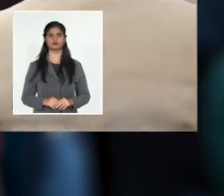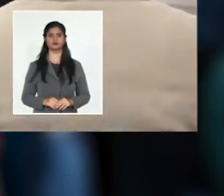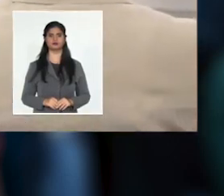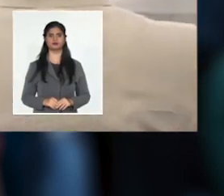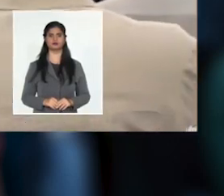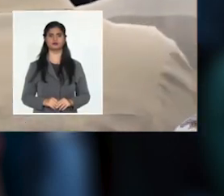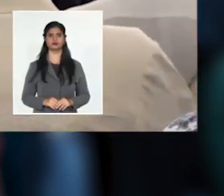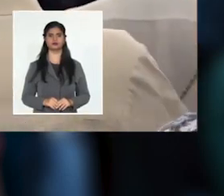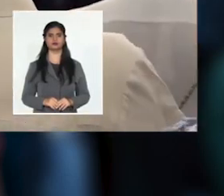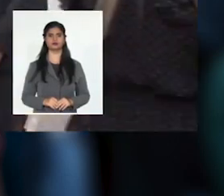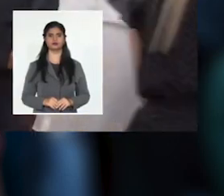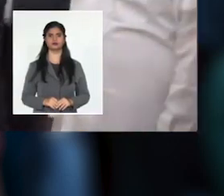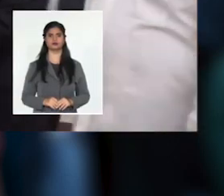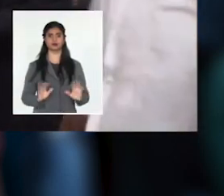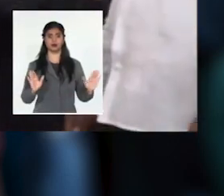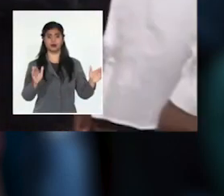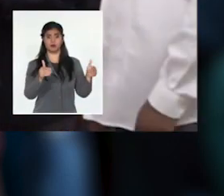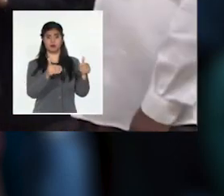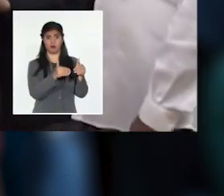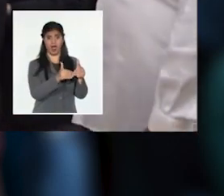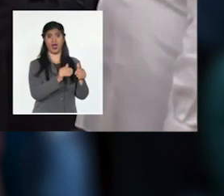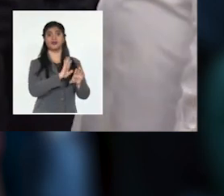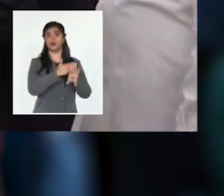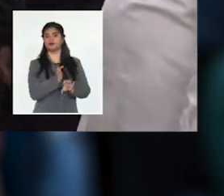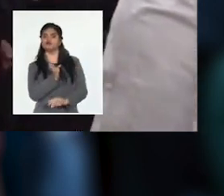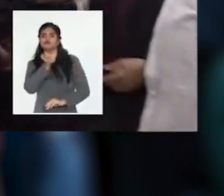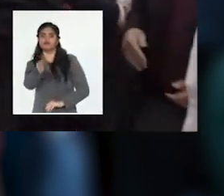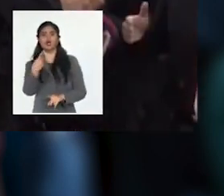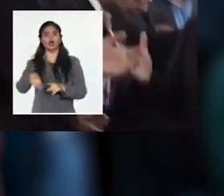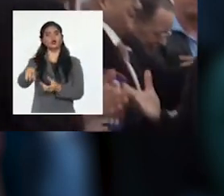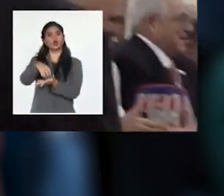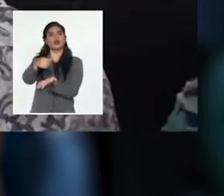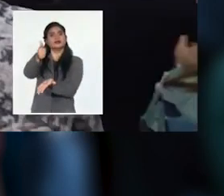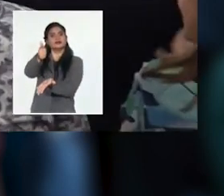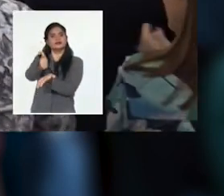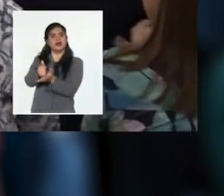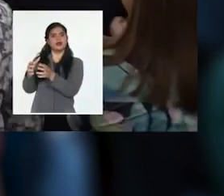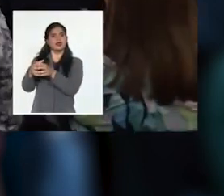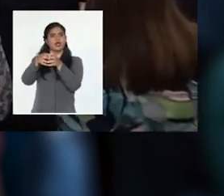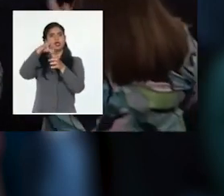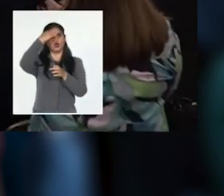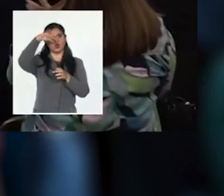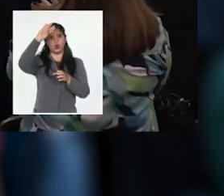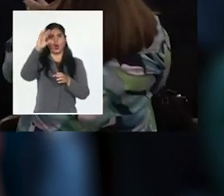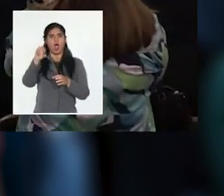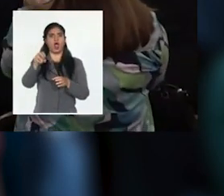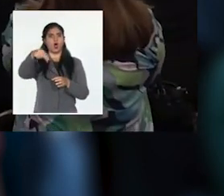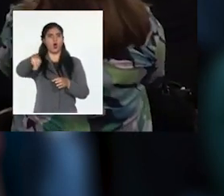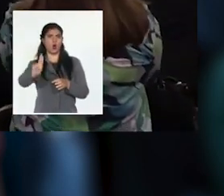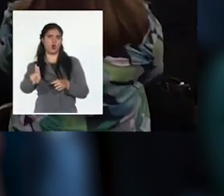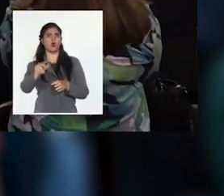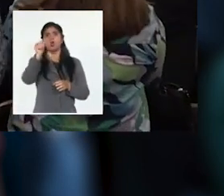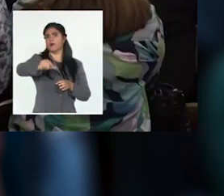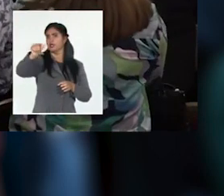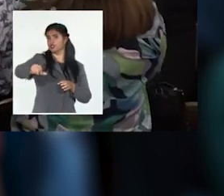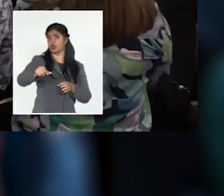Inmediatamente después, el jefe del Estado fue recibido con aplausos en la sede de la misión permanente de Cuba en Naciones Unidas por un centenar de